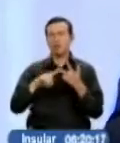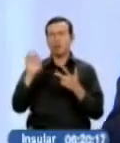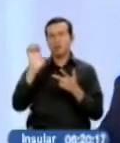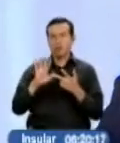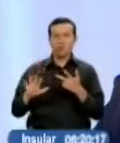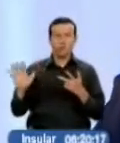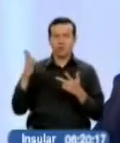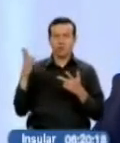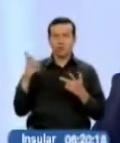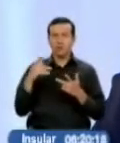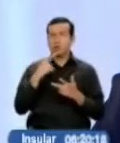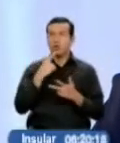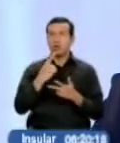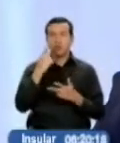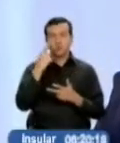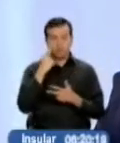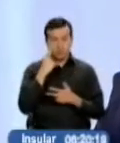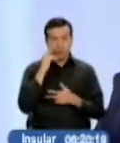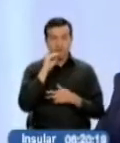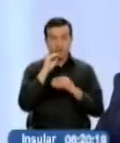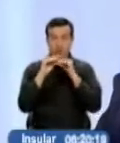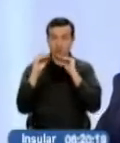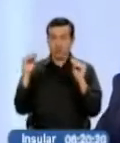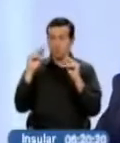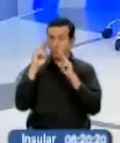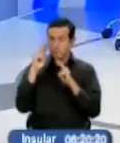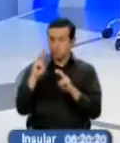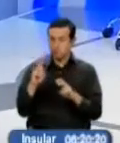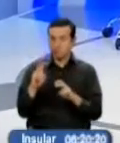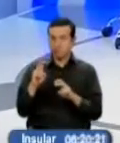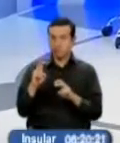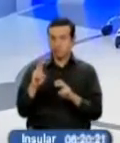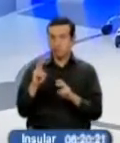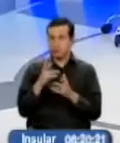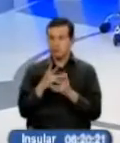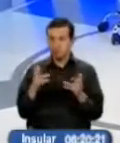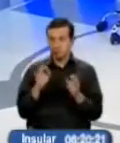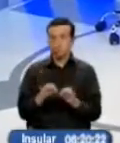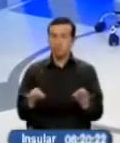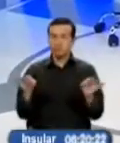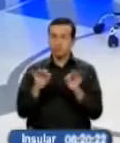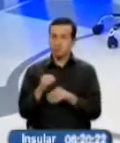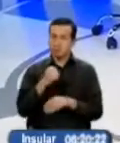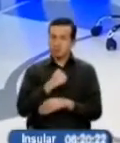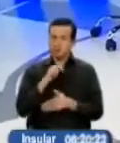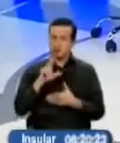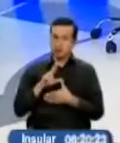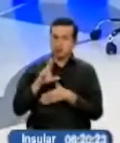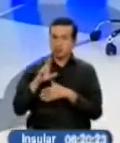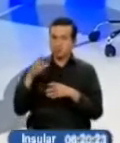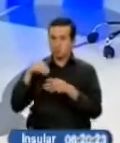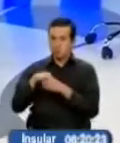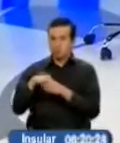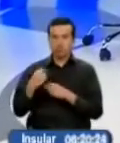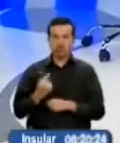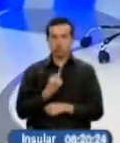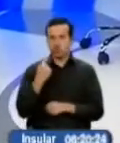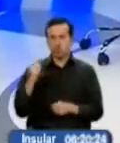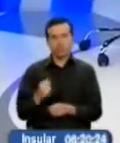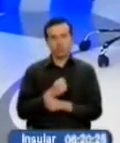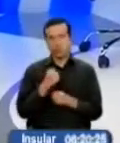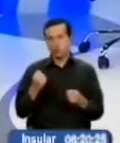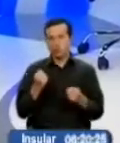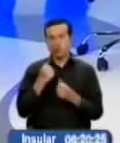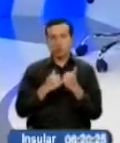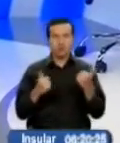bueno, nos está dando una línea para que nosotros profundicemos en esta posibilidad desde nuestra América Latina. Solos no vamos a poder. Y peor